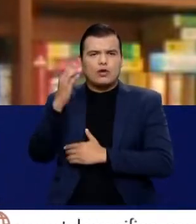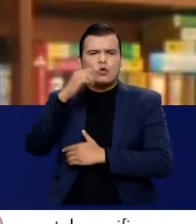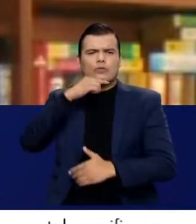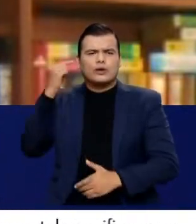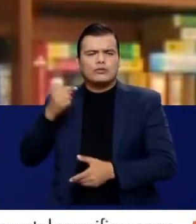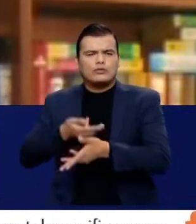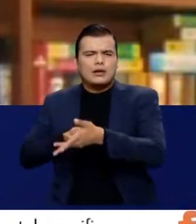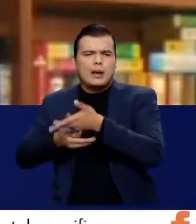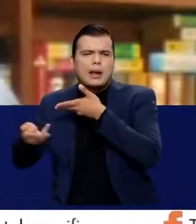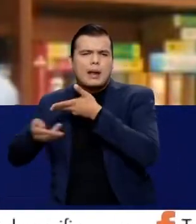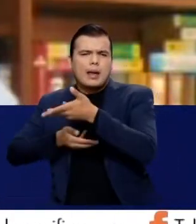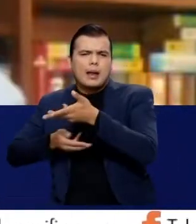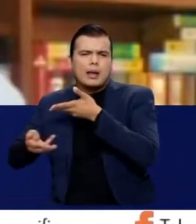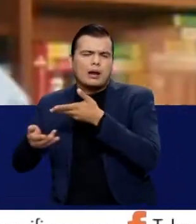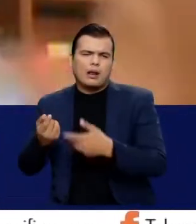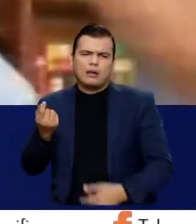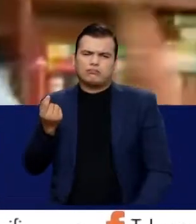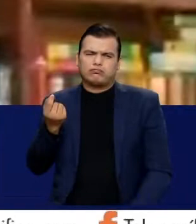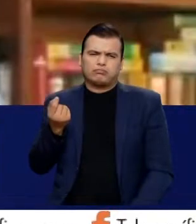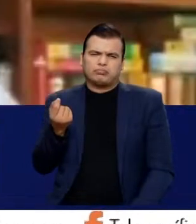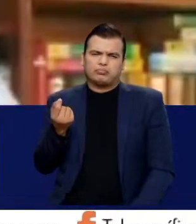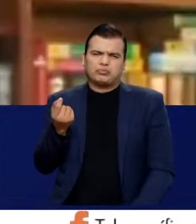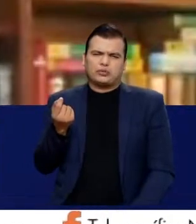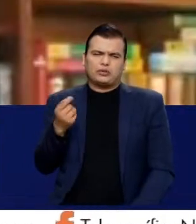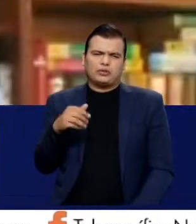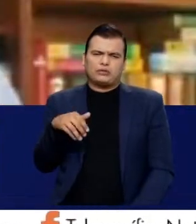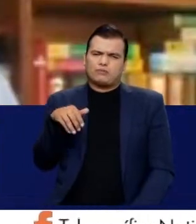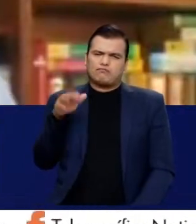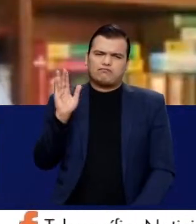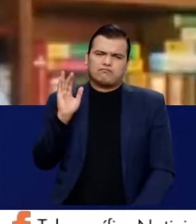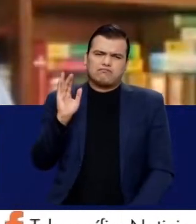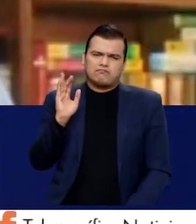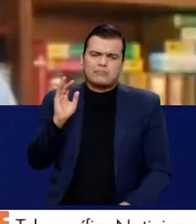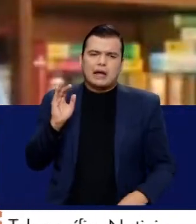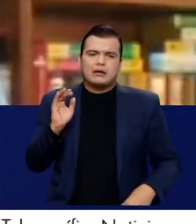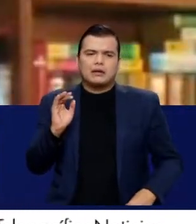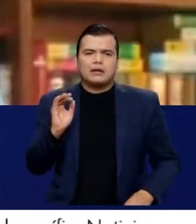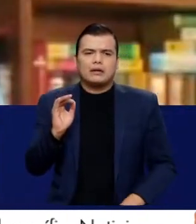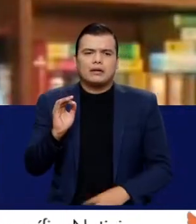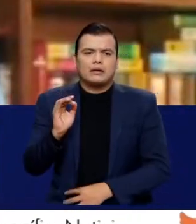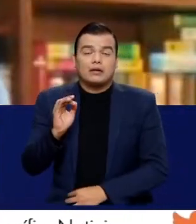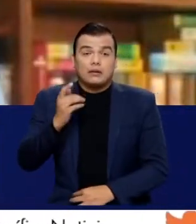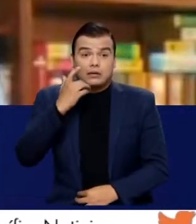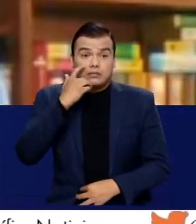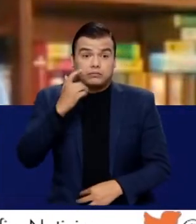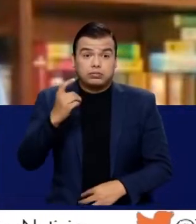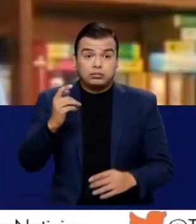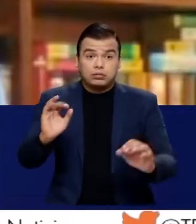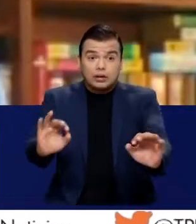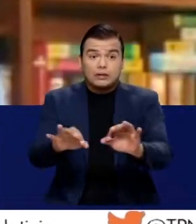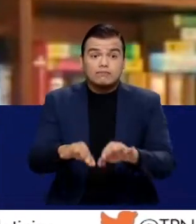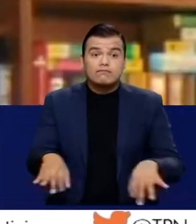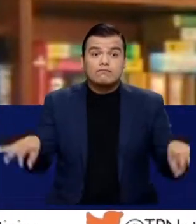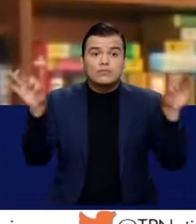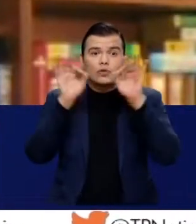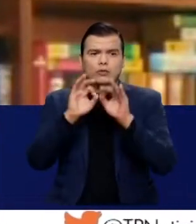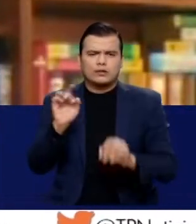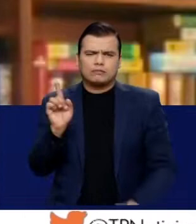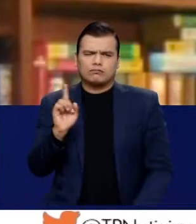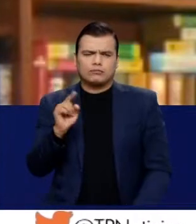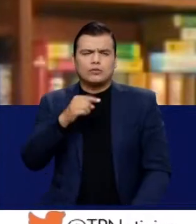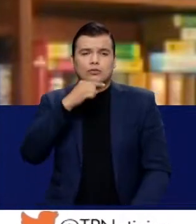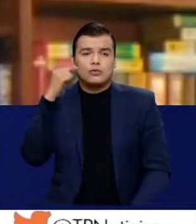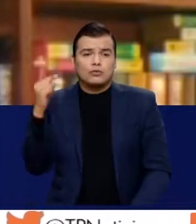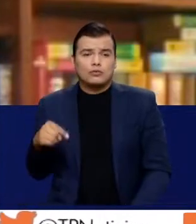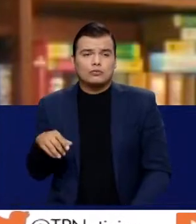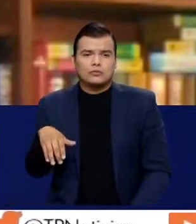hablando en unos cuantos millones de dólares y no es tan importante decimos incluso rusia siempre